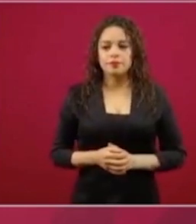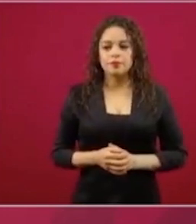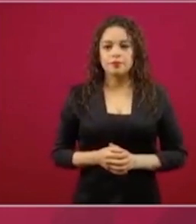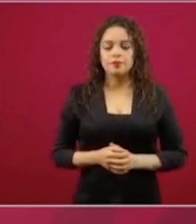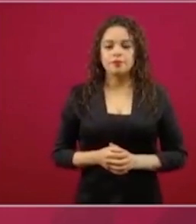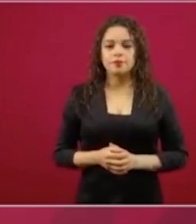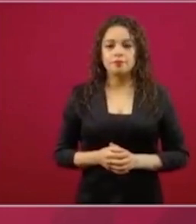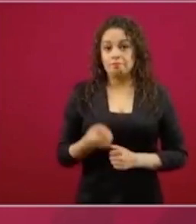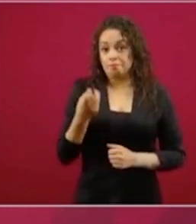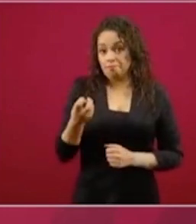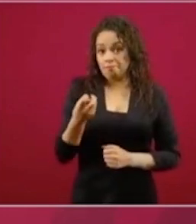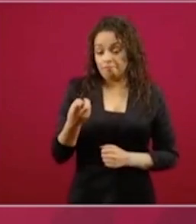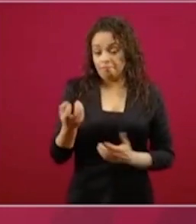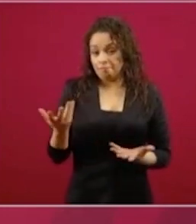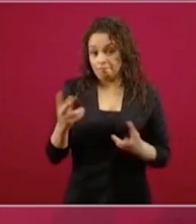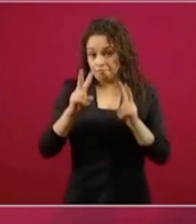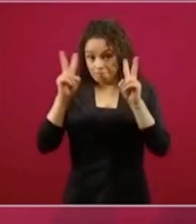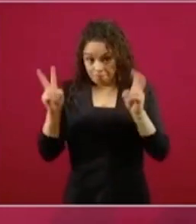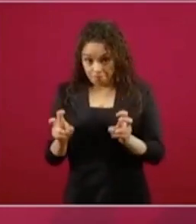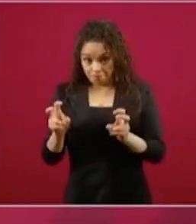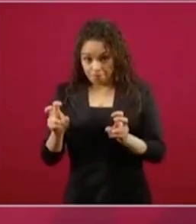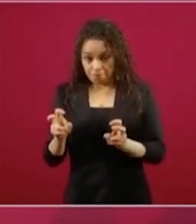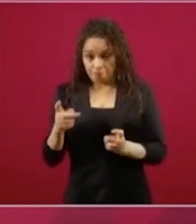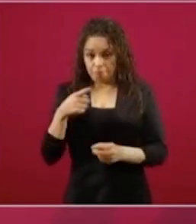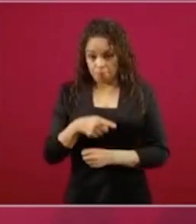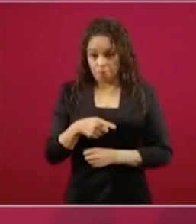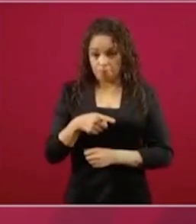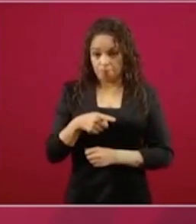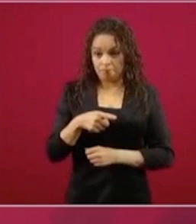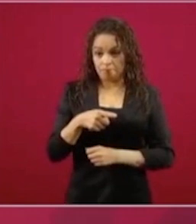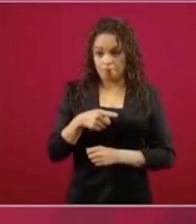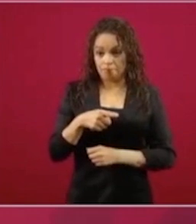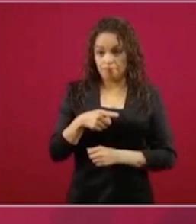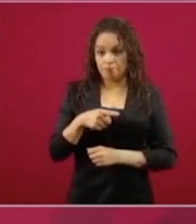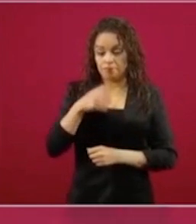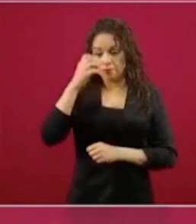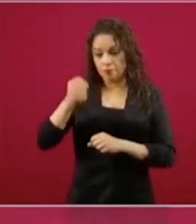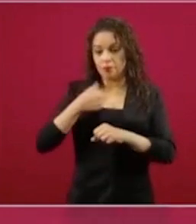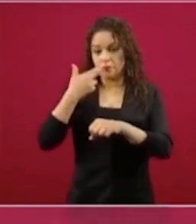la Secretaría de la Función Pública tiene que hacer su trabajo,